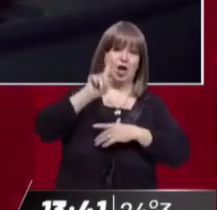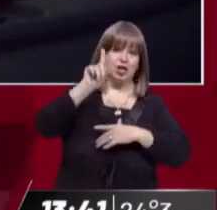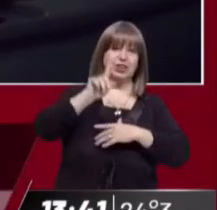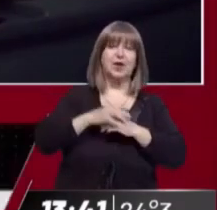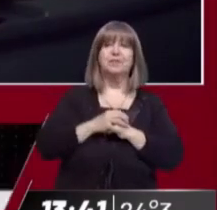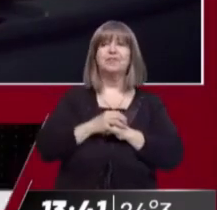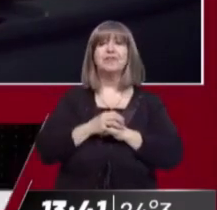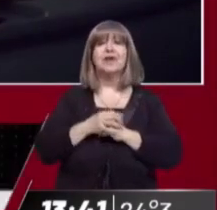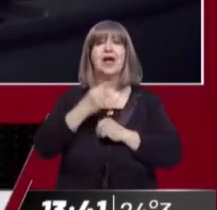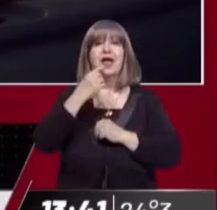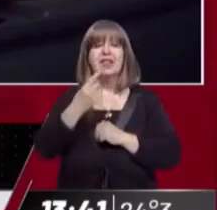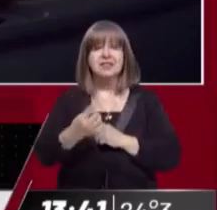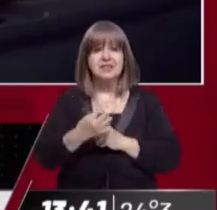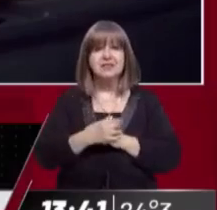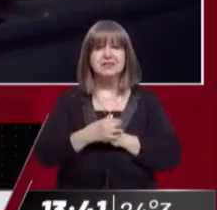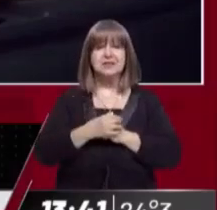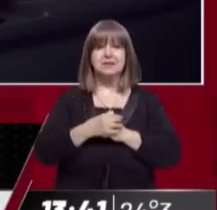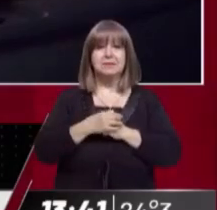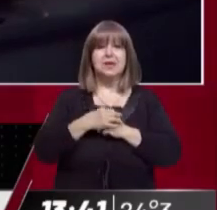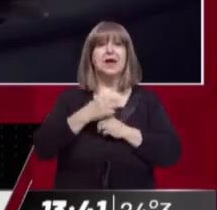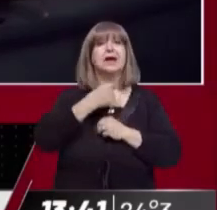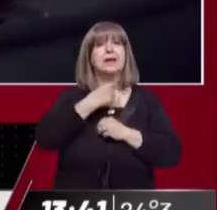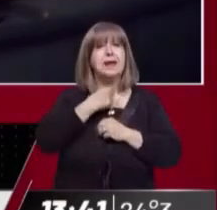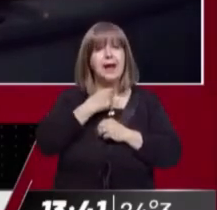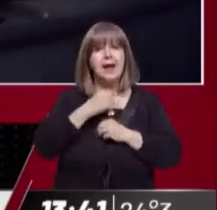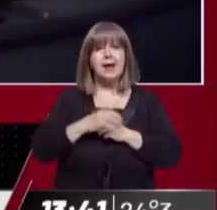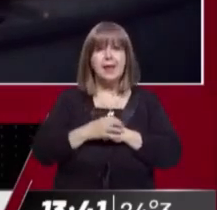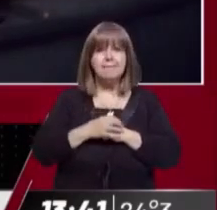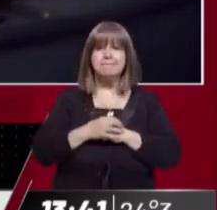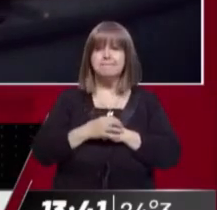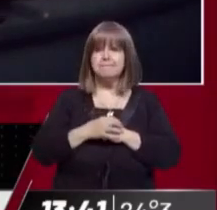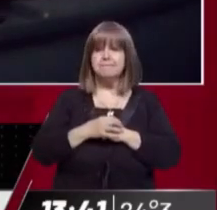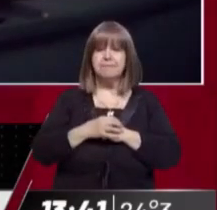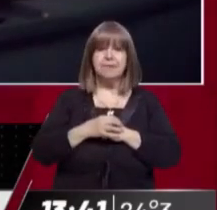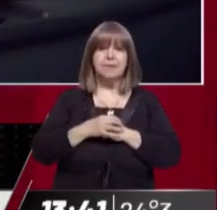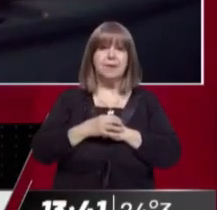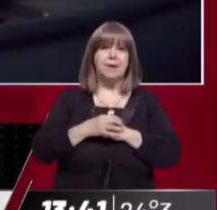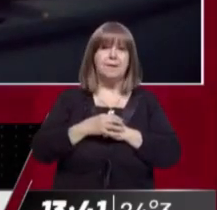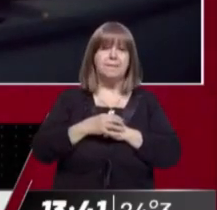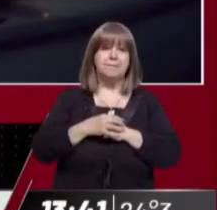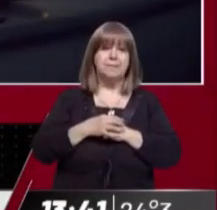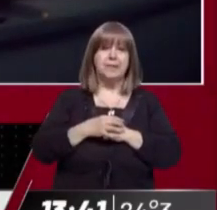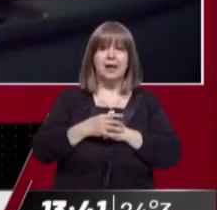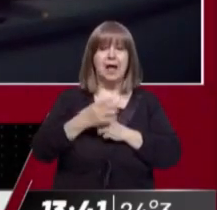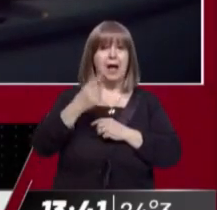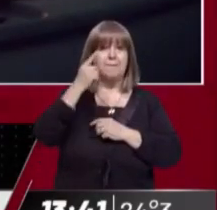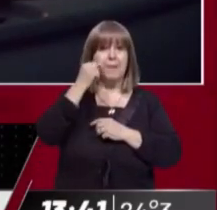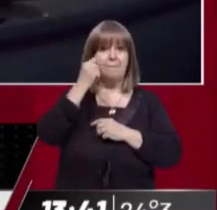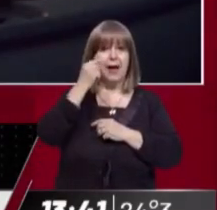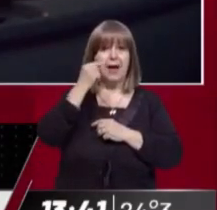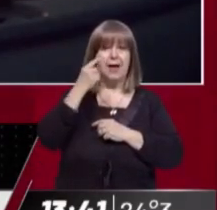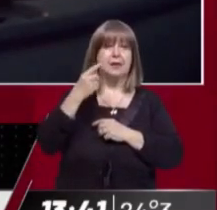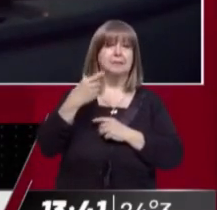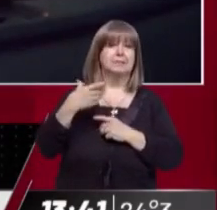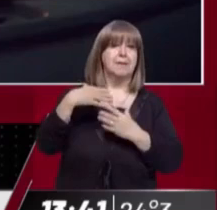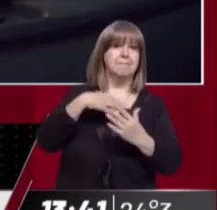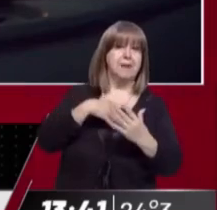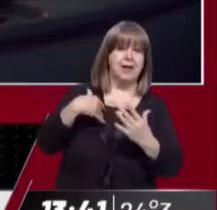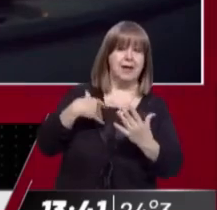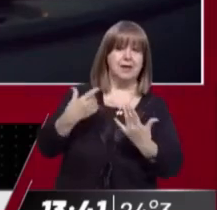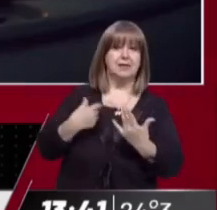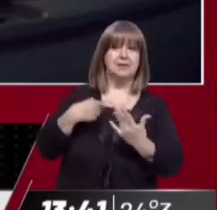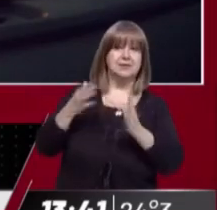esperar a que mis papás me lleven saben lo que hizo agarró $400 Aparentemente de la cartera de la